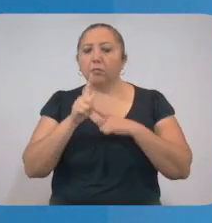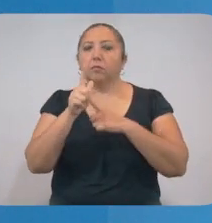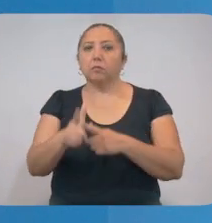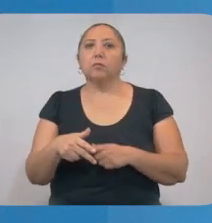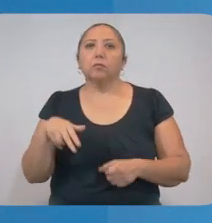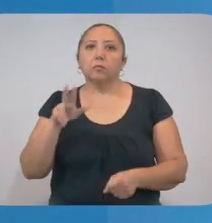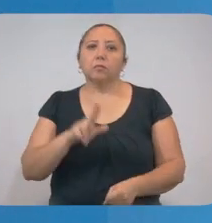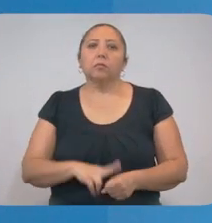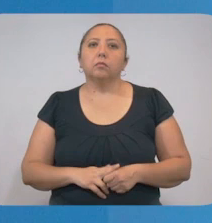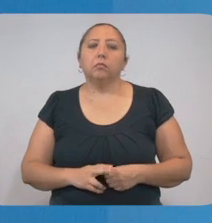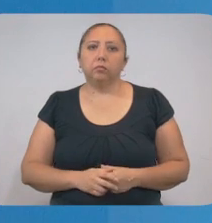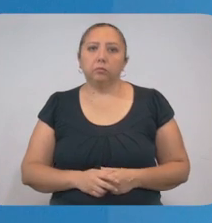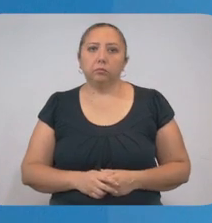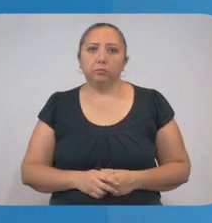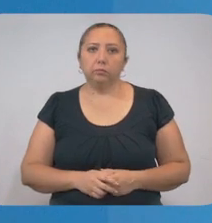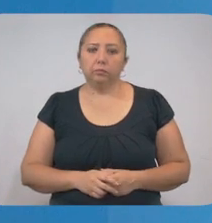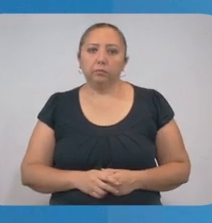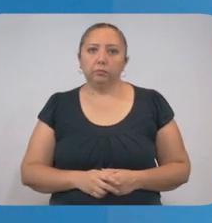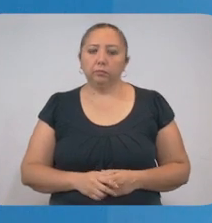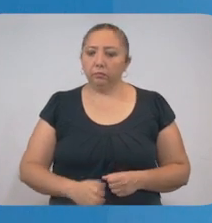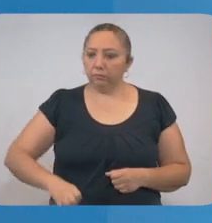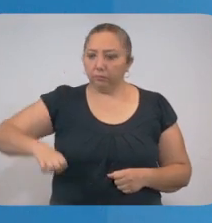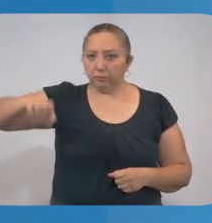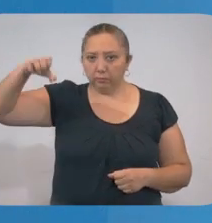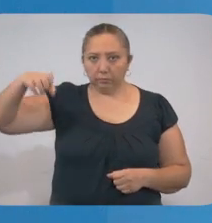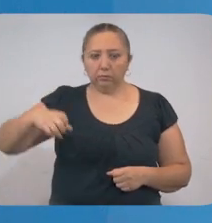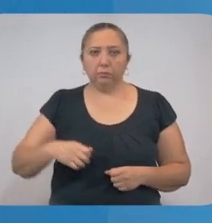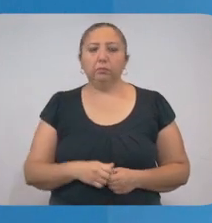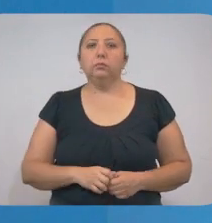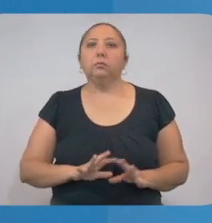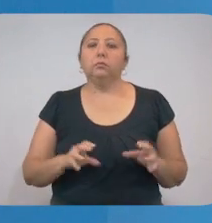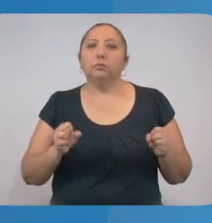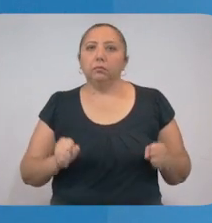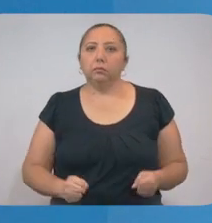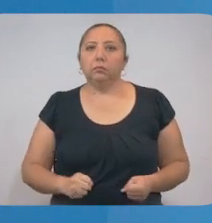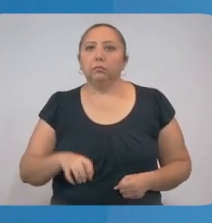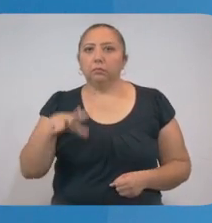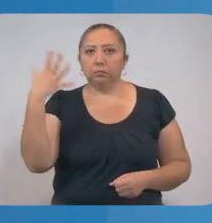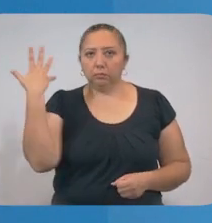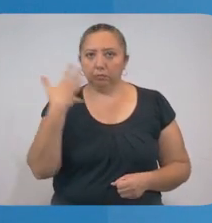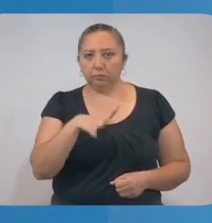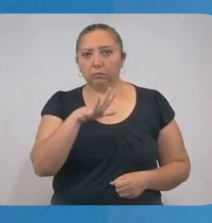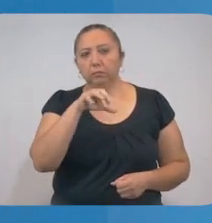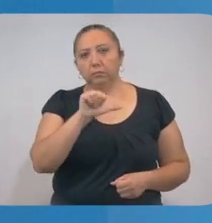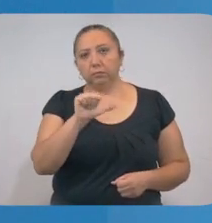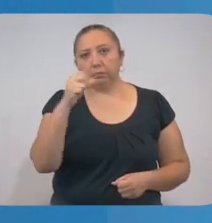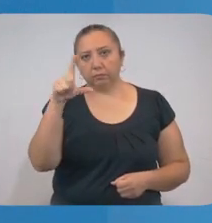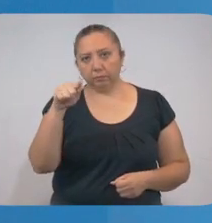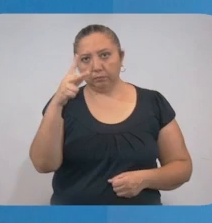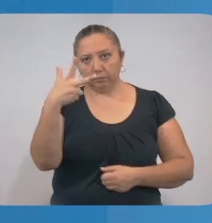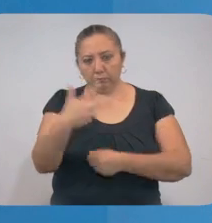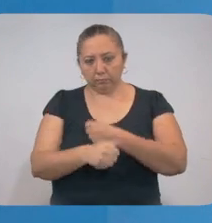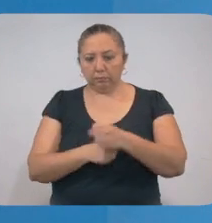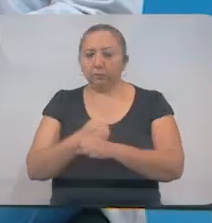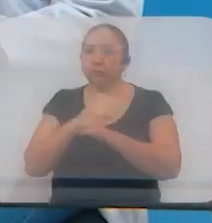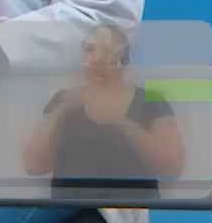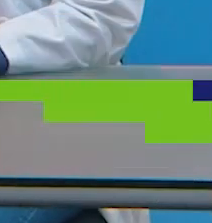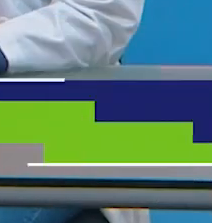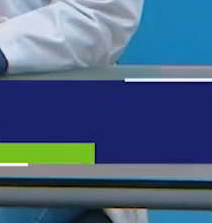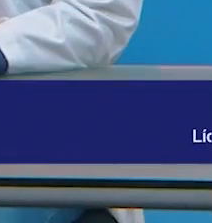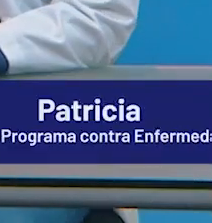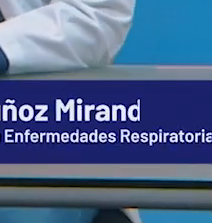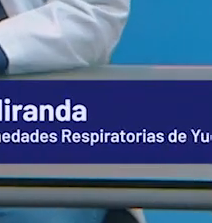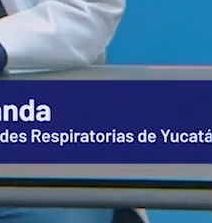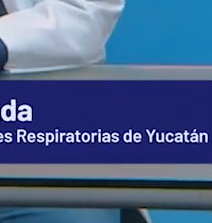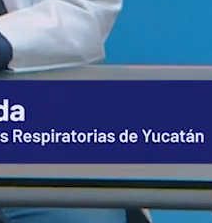hospitale. Ujabil, ukustale kohano, tiyan ichil 10-78. Sáansamal, kumbintuk tumen